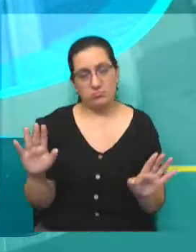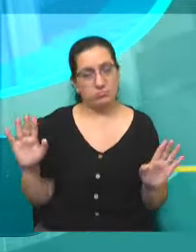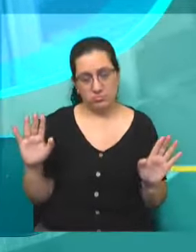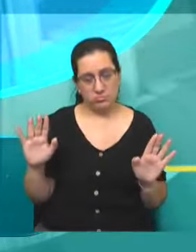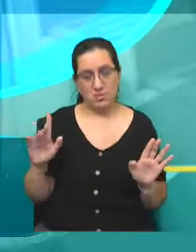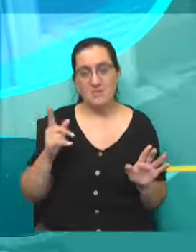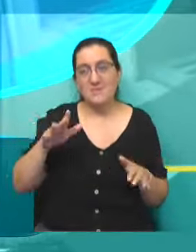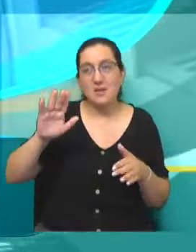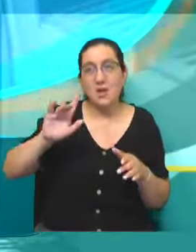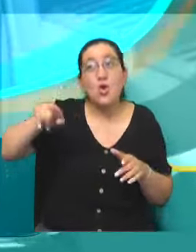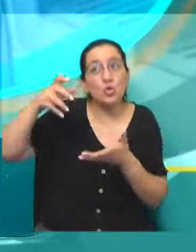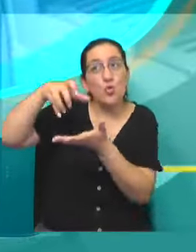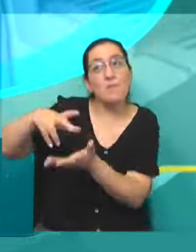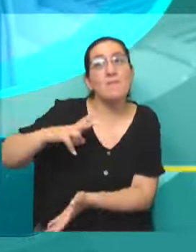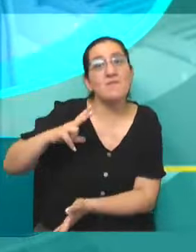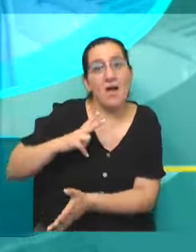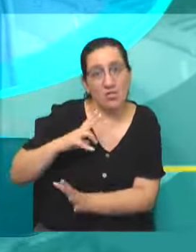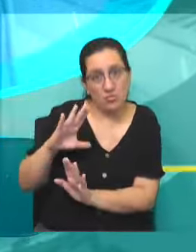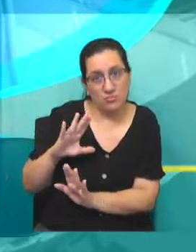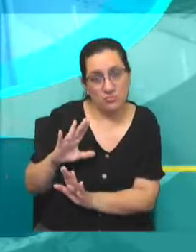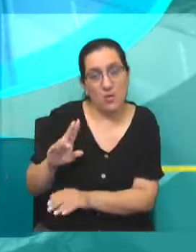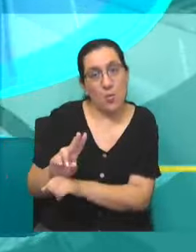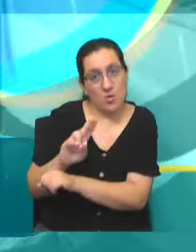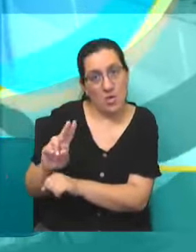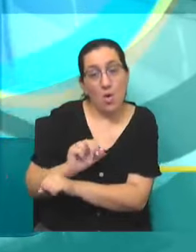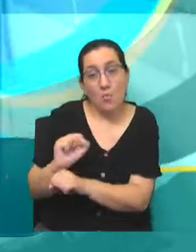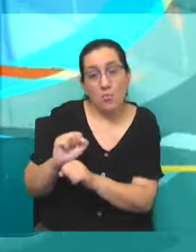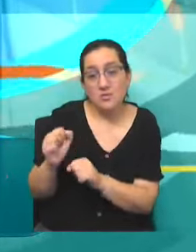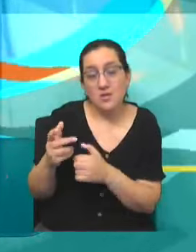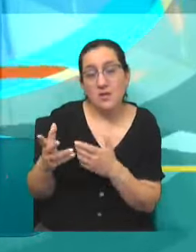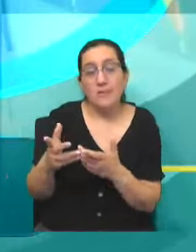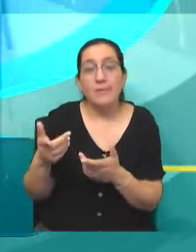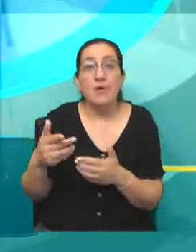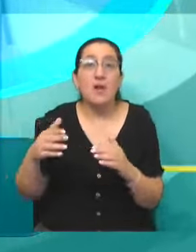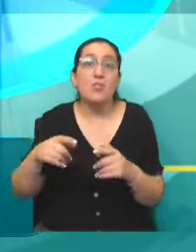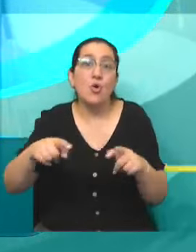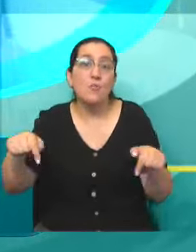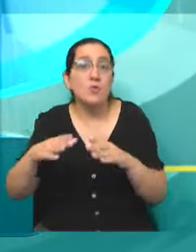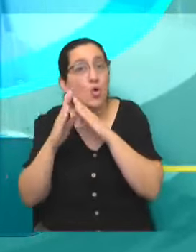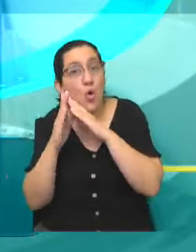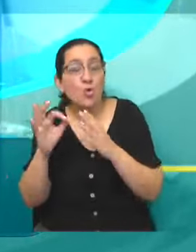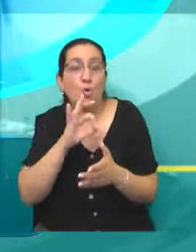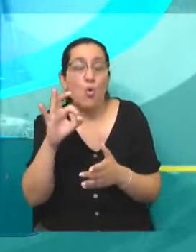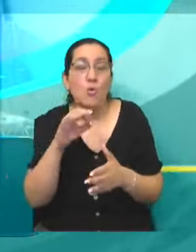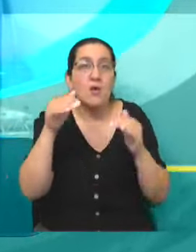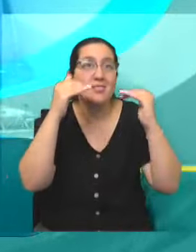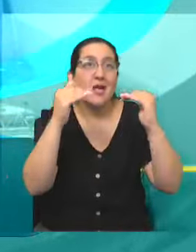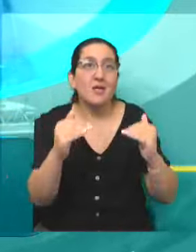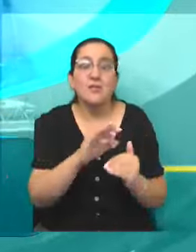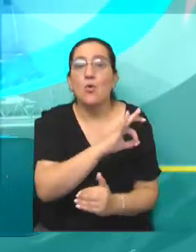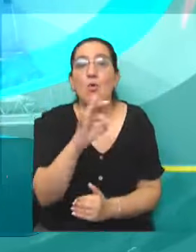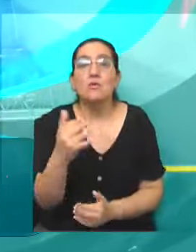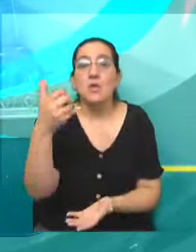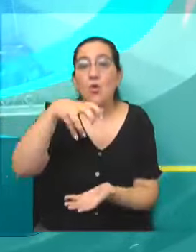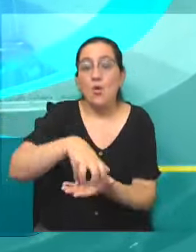Tiene que ser como un lugar más reservado. Puede ser un pasillo hacia los dormitorios. en un pequeño estante, puede ser si tengo un